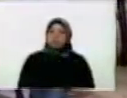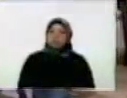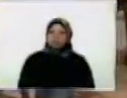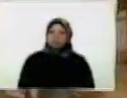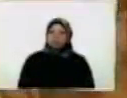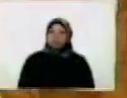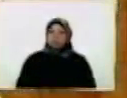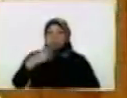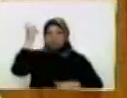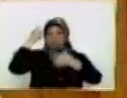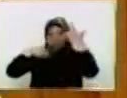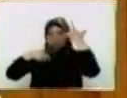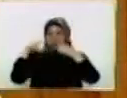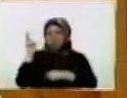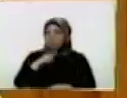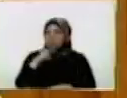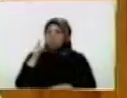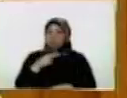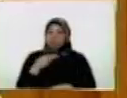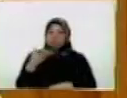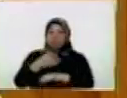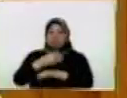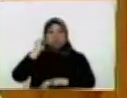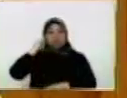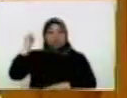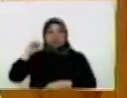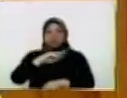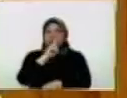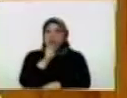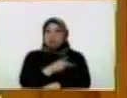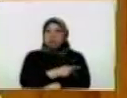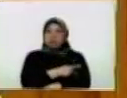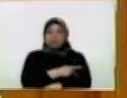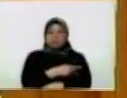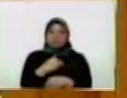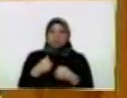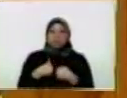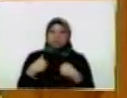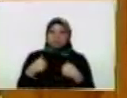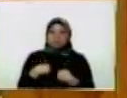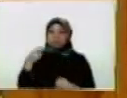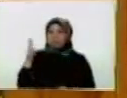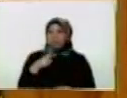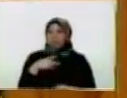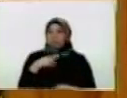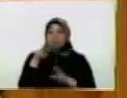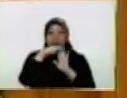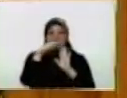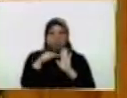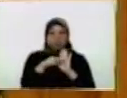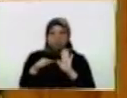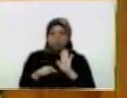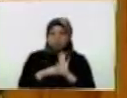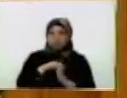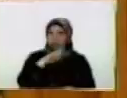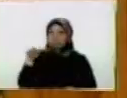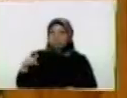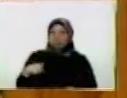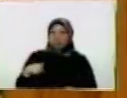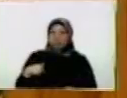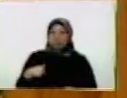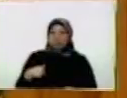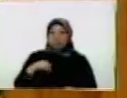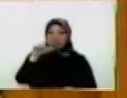Chávez no dejó en el aire lo que ideó con tanta fuerza, nos dejó instrumentos para nosotros seguir el